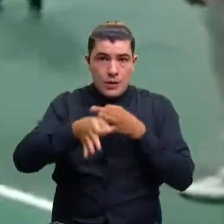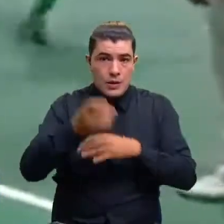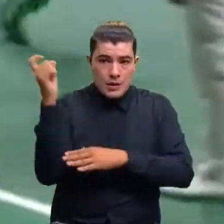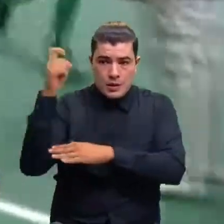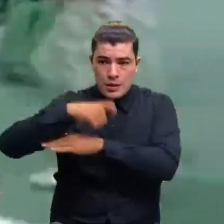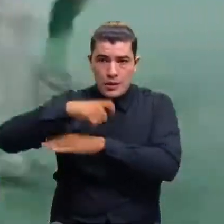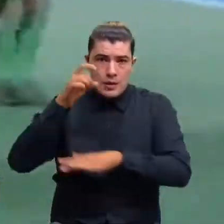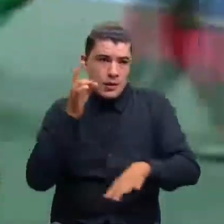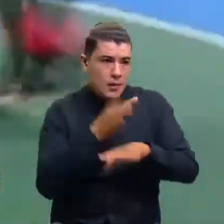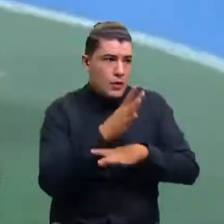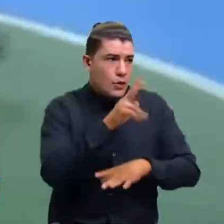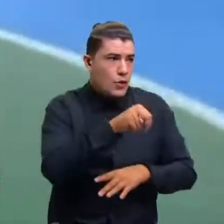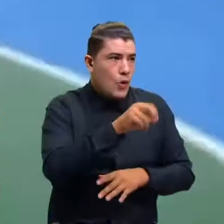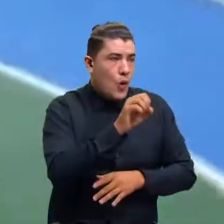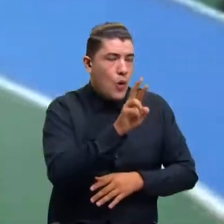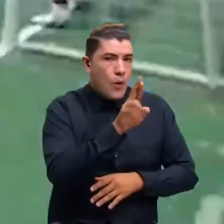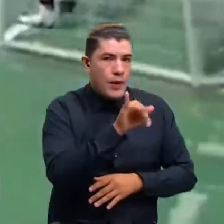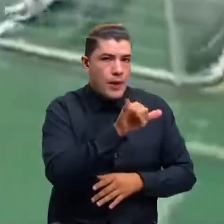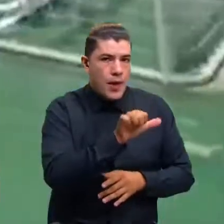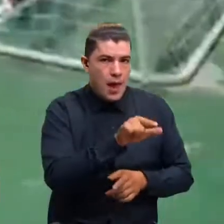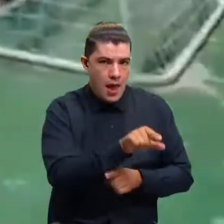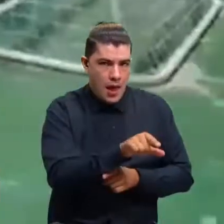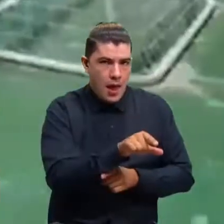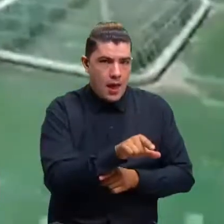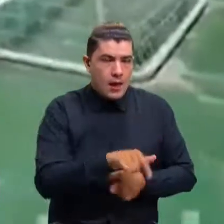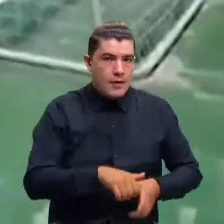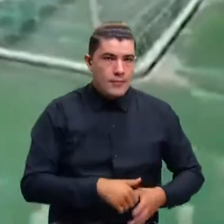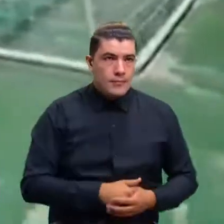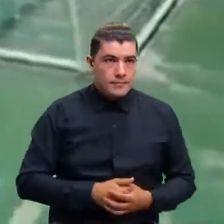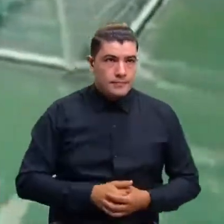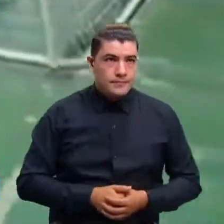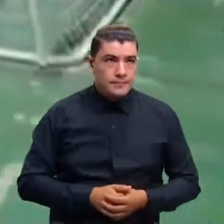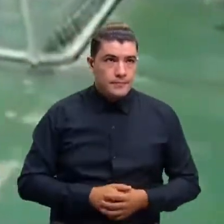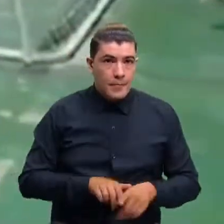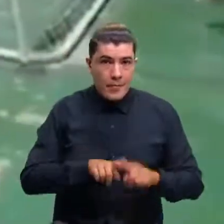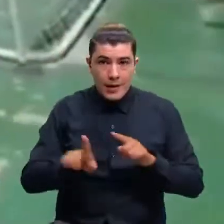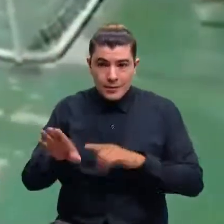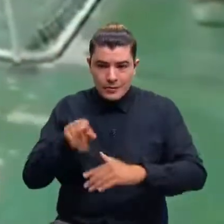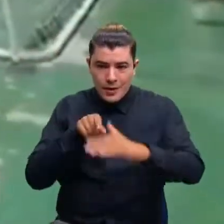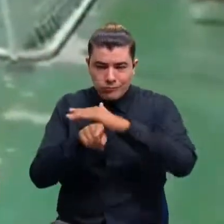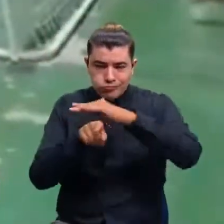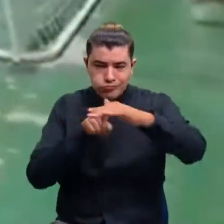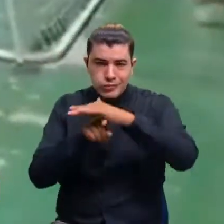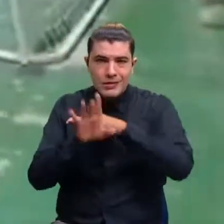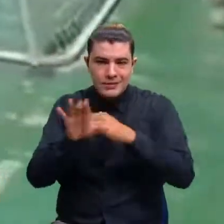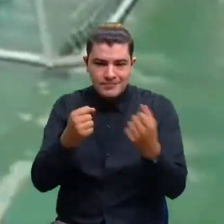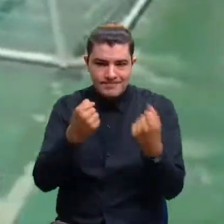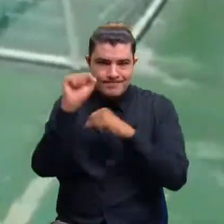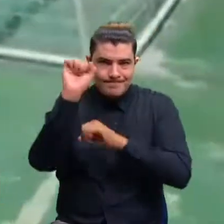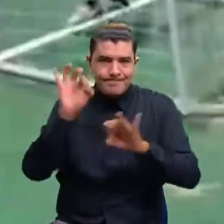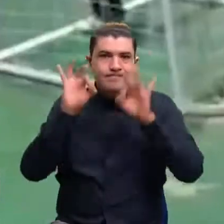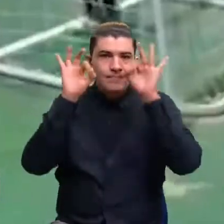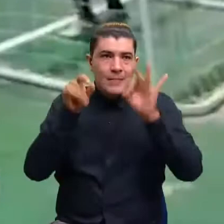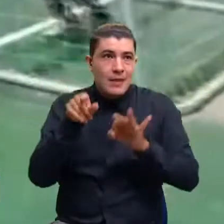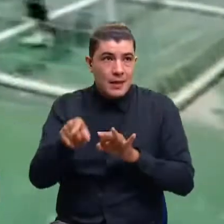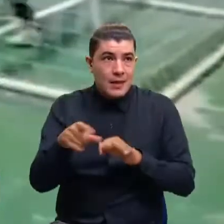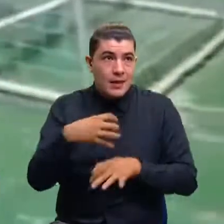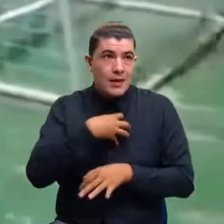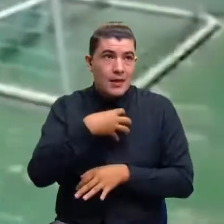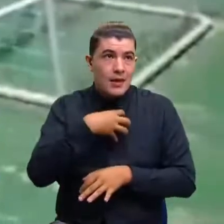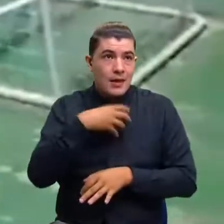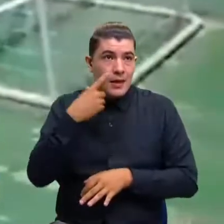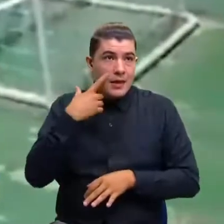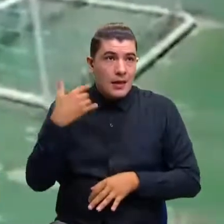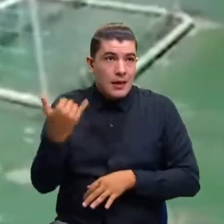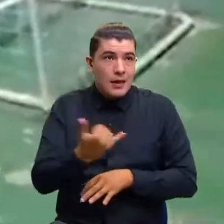Noria de Cundinamarca. Perdió en Fusagasugá, pero desde el punto penal se conquistó de allí el título y quedó como campeón